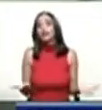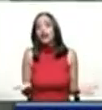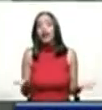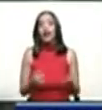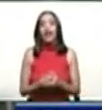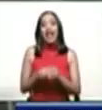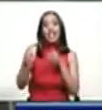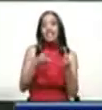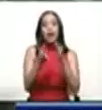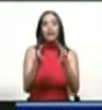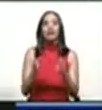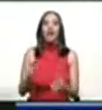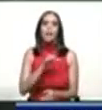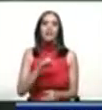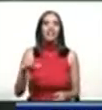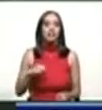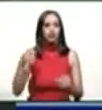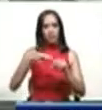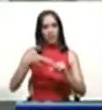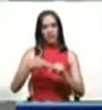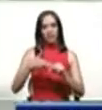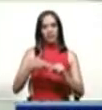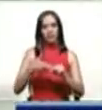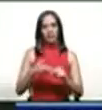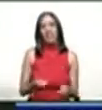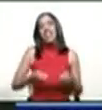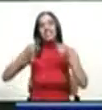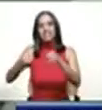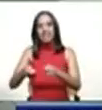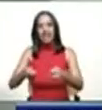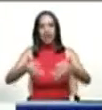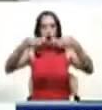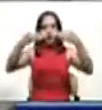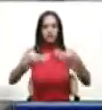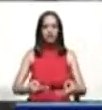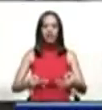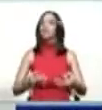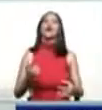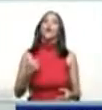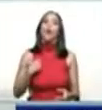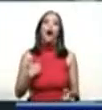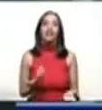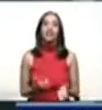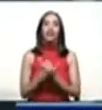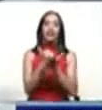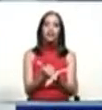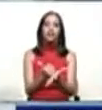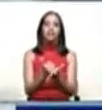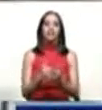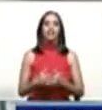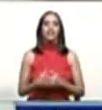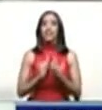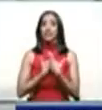a la privatización de PDVSA y la entrega definitiva de cualquier vestigio de soberanía, y no solo